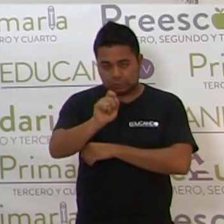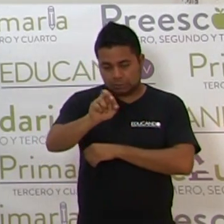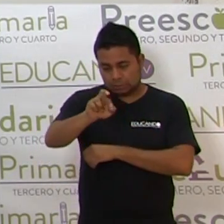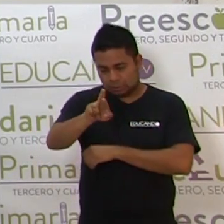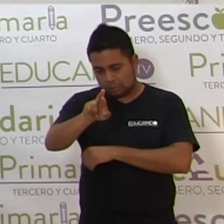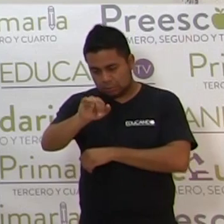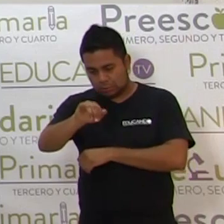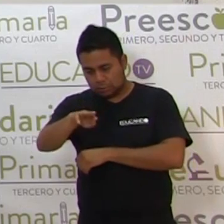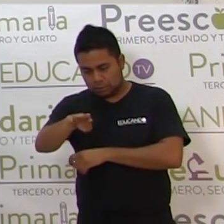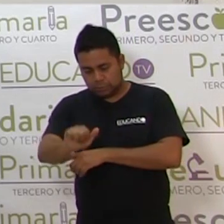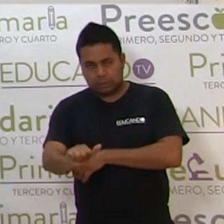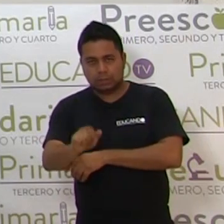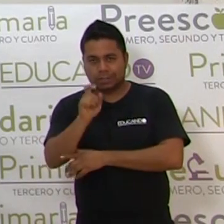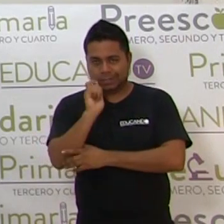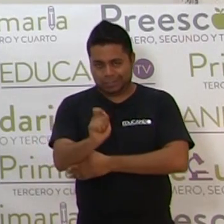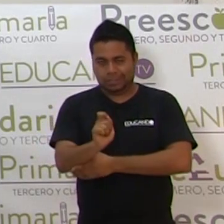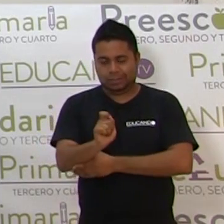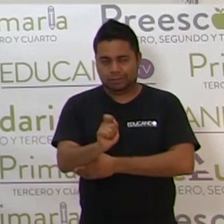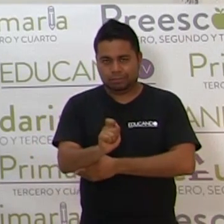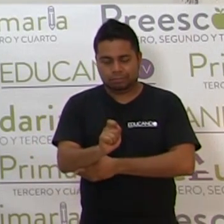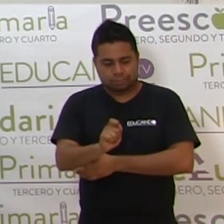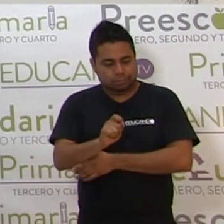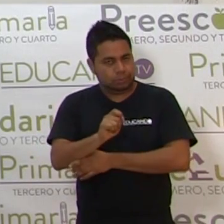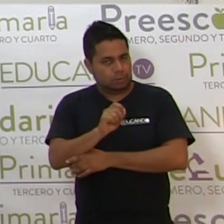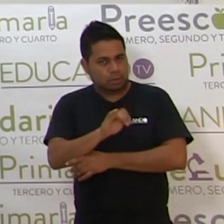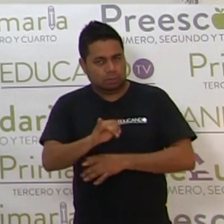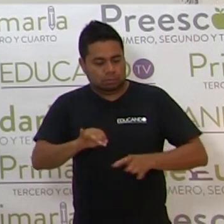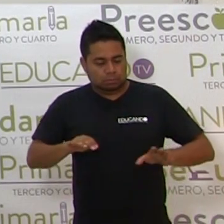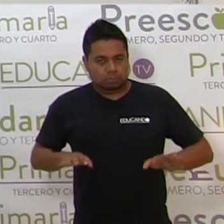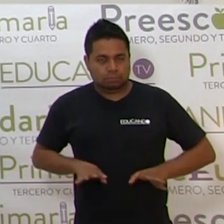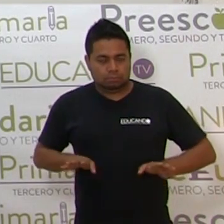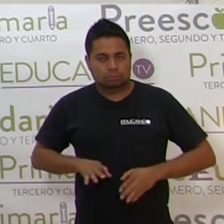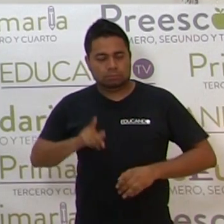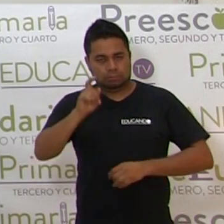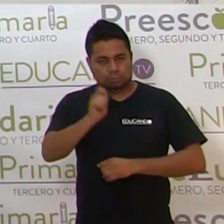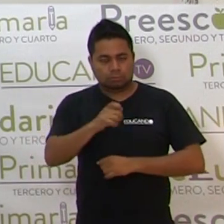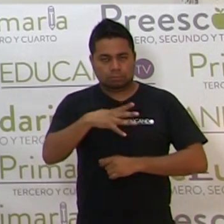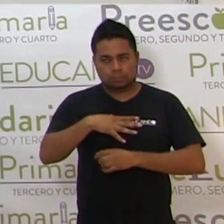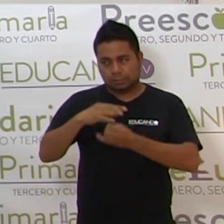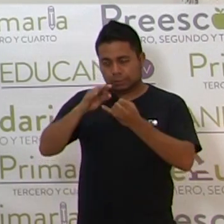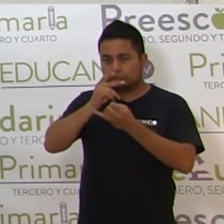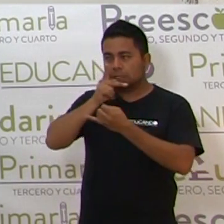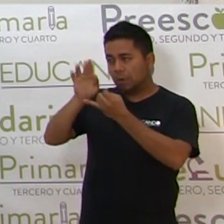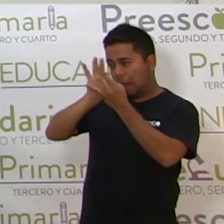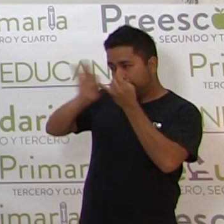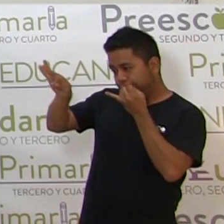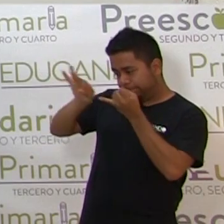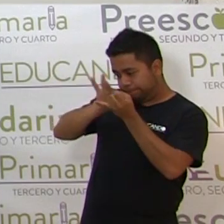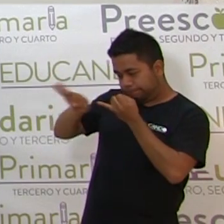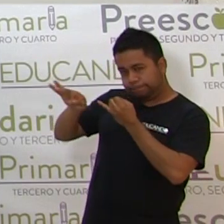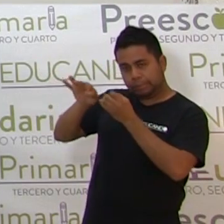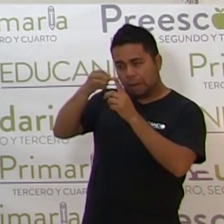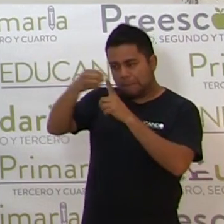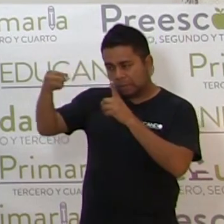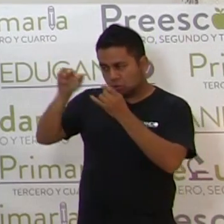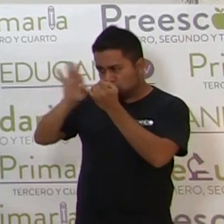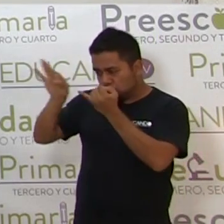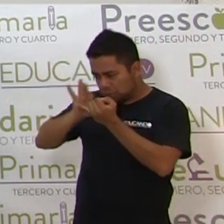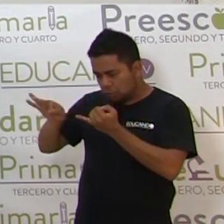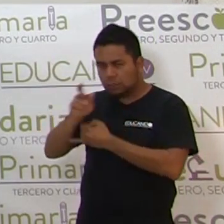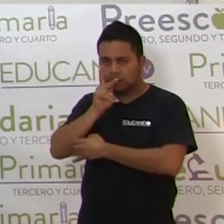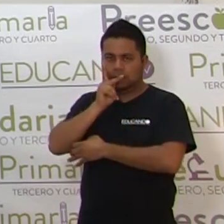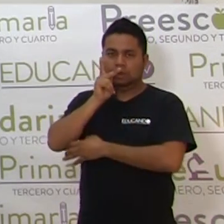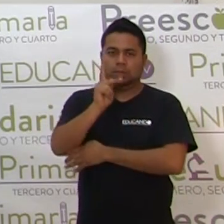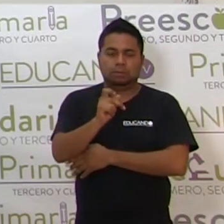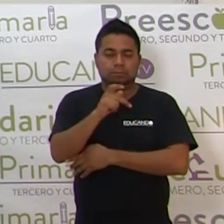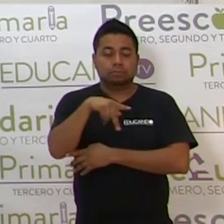la rima? La rima característica es que va a estar en la última palabra de cada verso. Pero